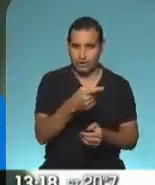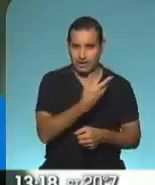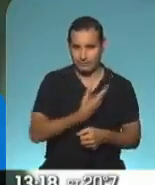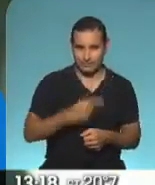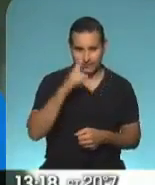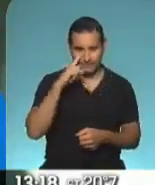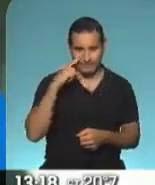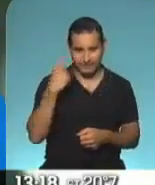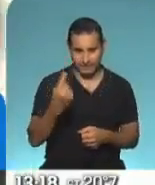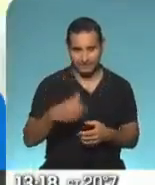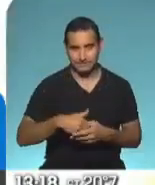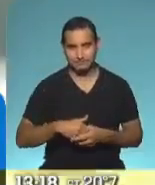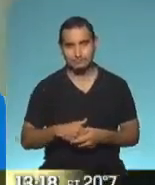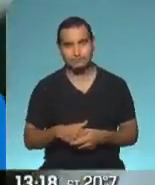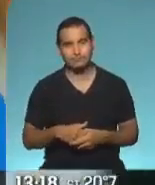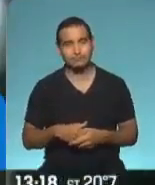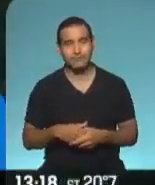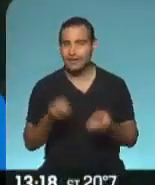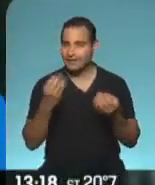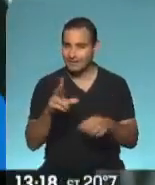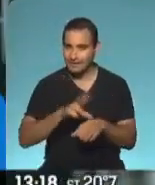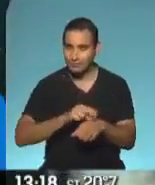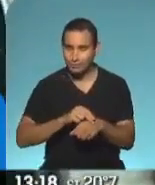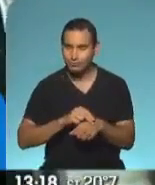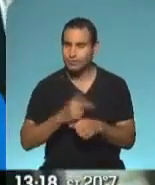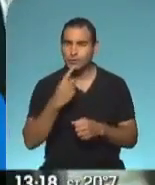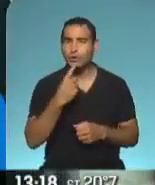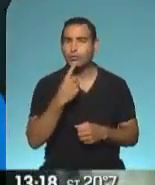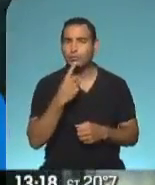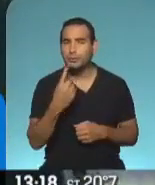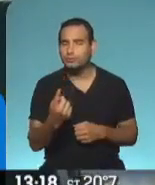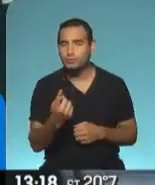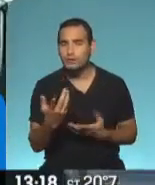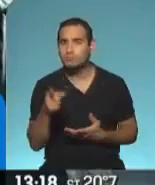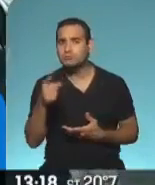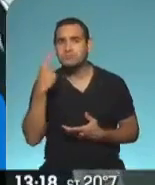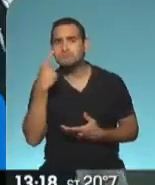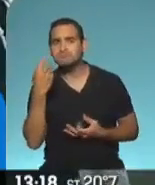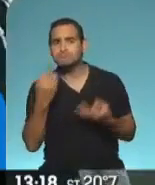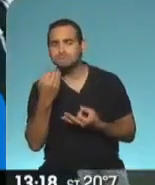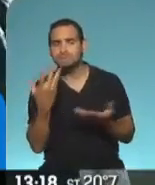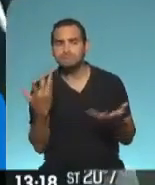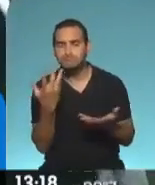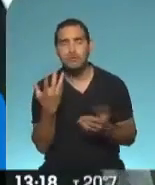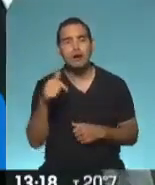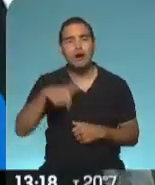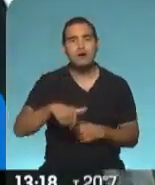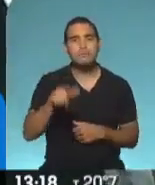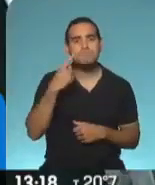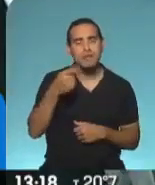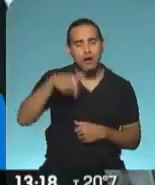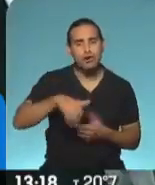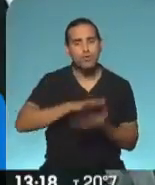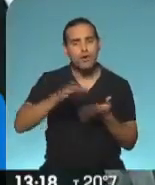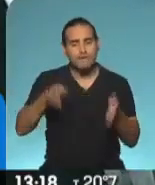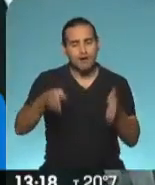decisiones sanitarias en la República Argentina. ¿Cómo le va, doctor? Bueno, preguntarle sin más, ¿cómo están evaluando? ¿Cómo podría calificar usted esta nueva